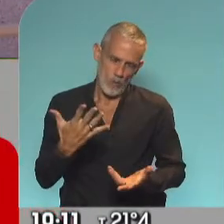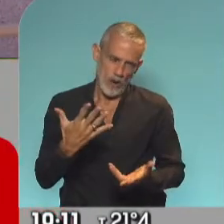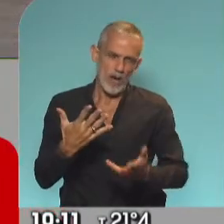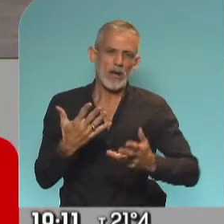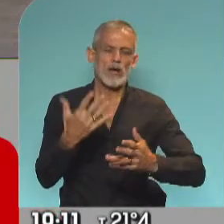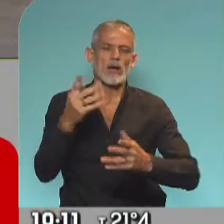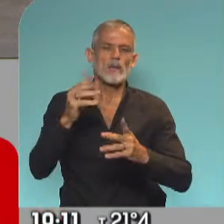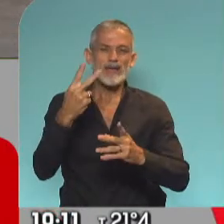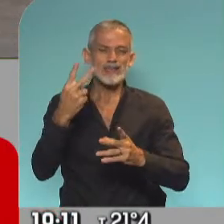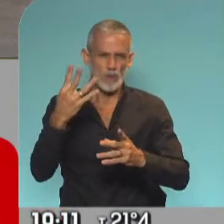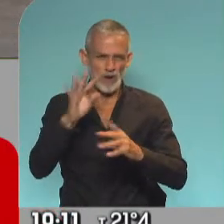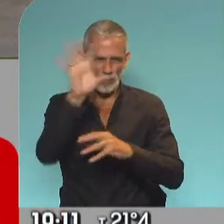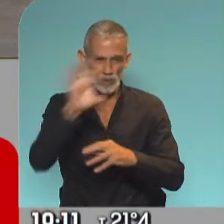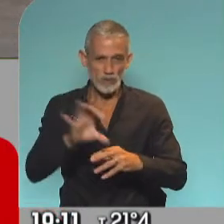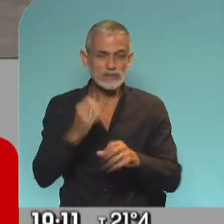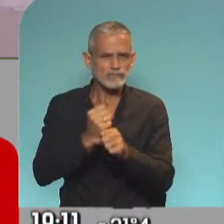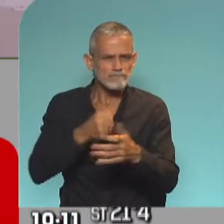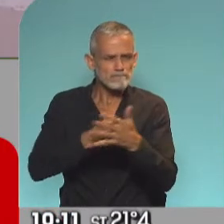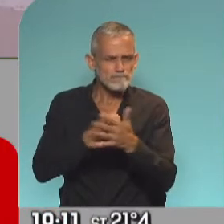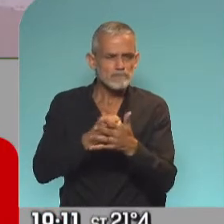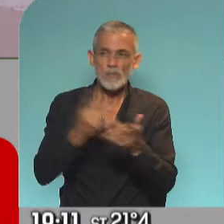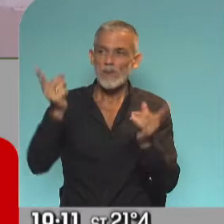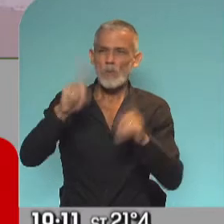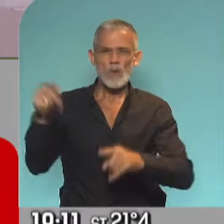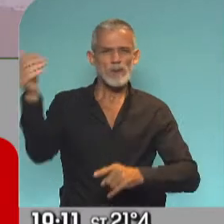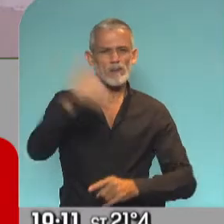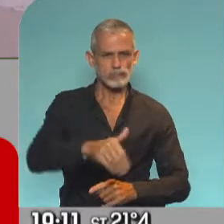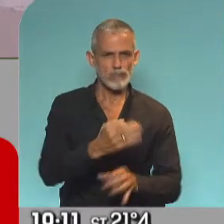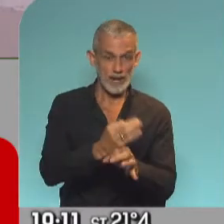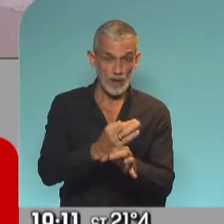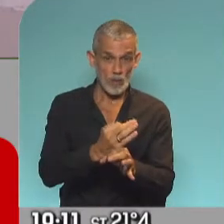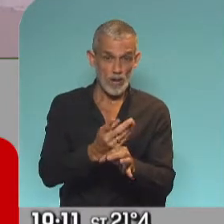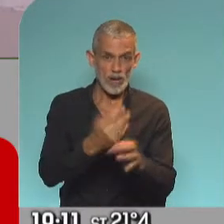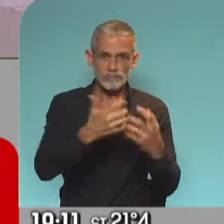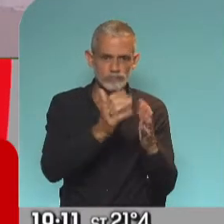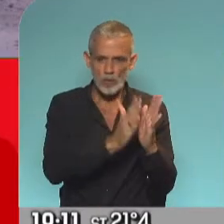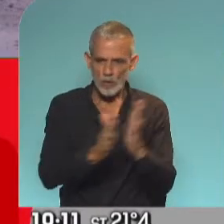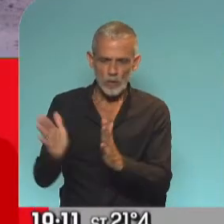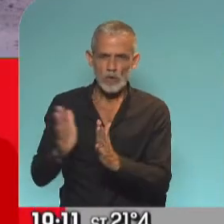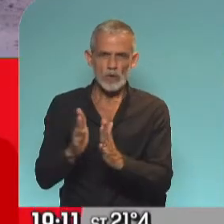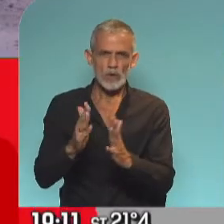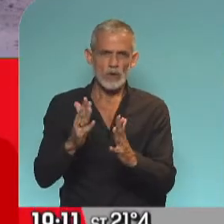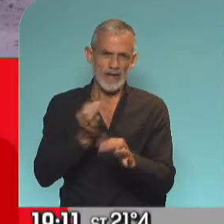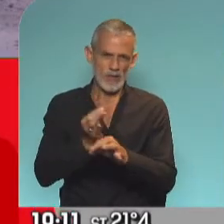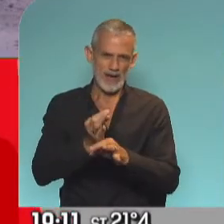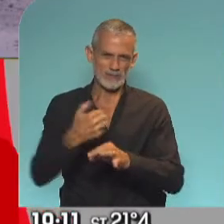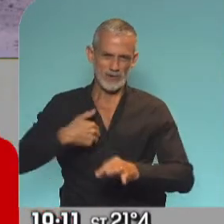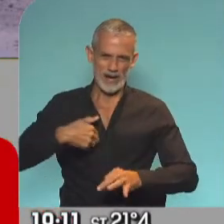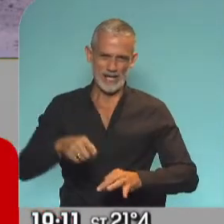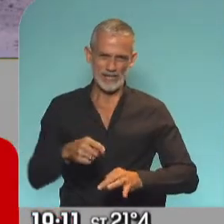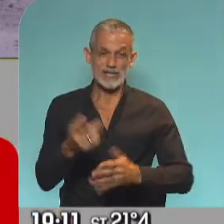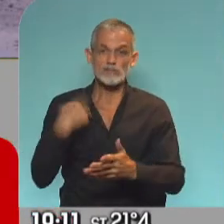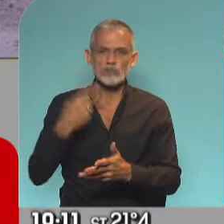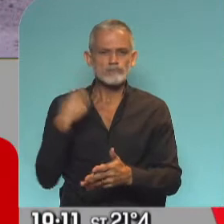trabajar para que la presencialidad vuelva a ser de manera responsable el organizador de nuestro sistema educativo, ¿no? Y es ahí donde nosotros